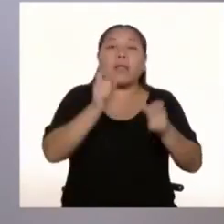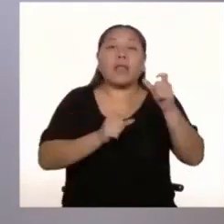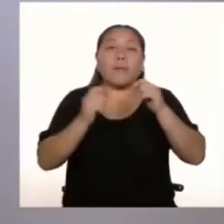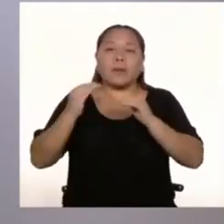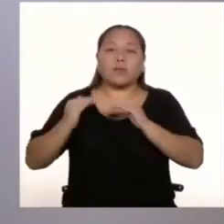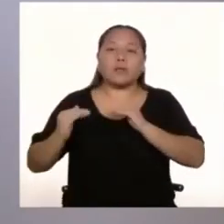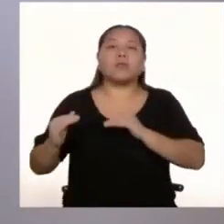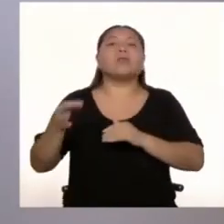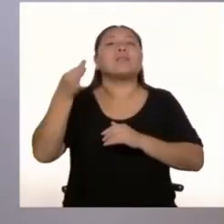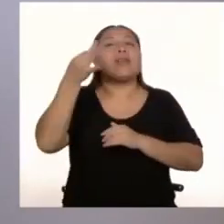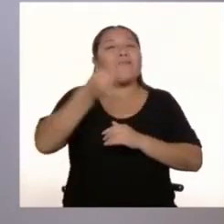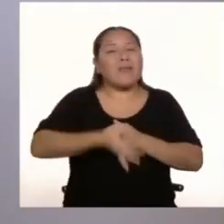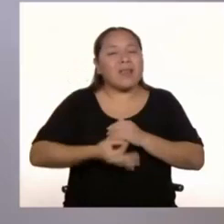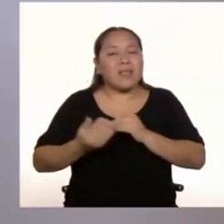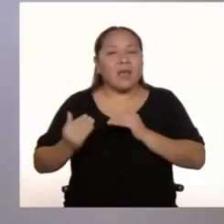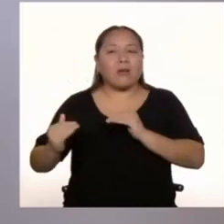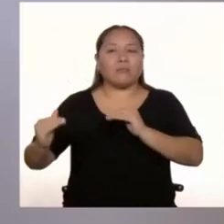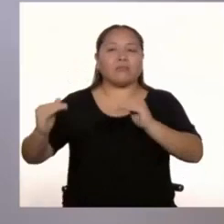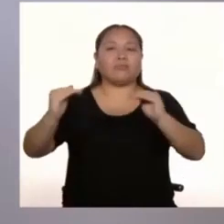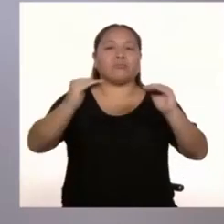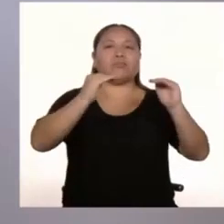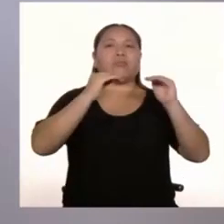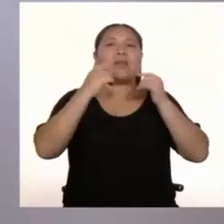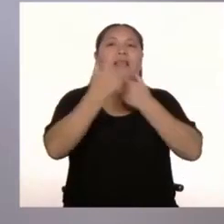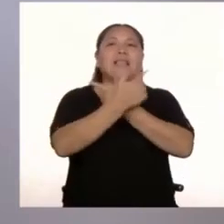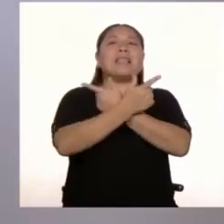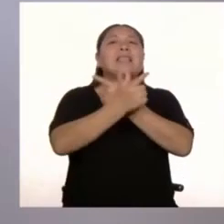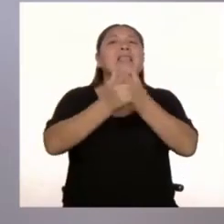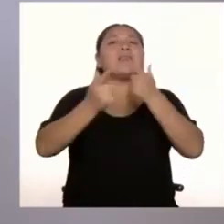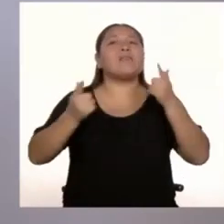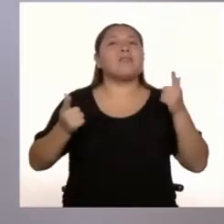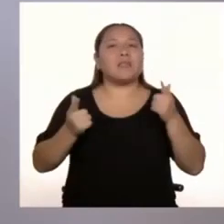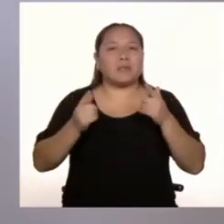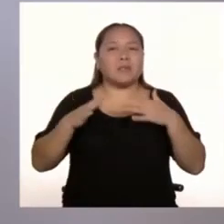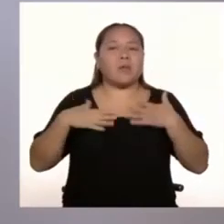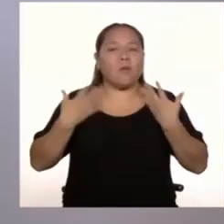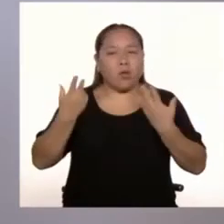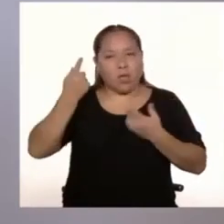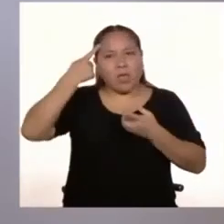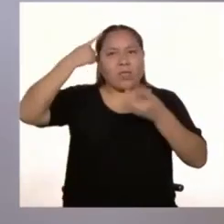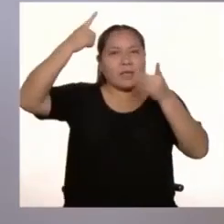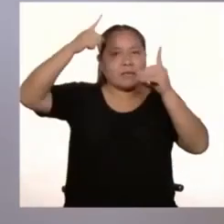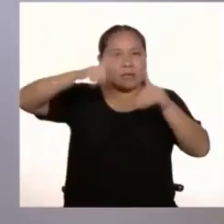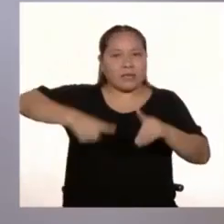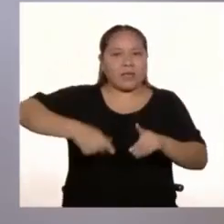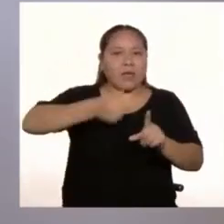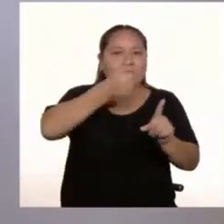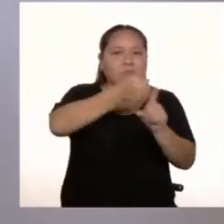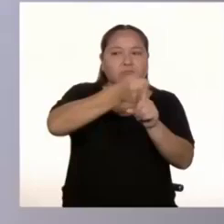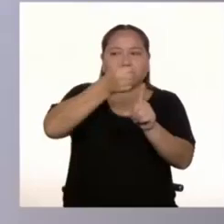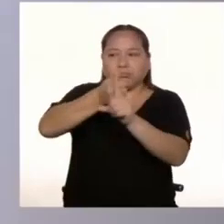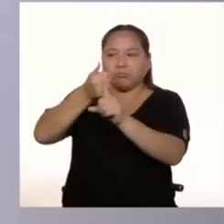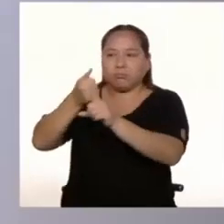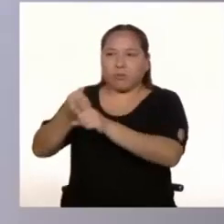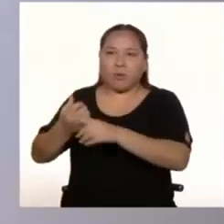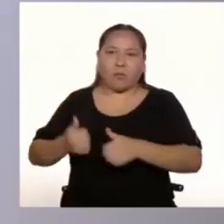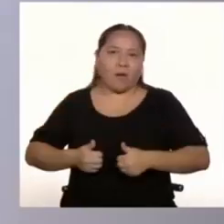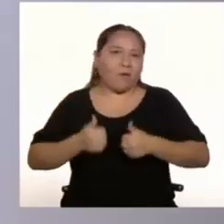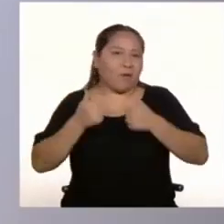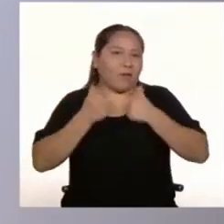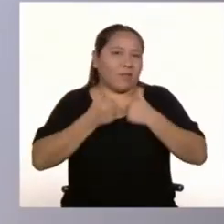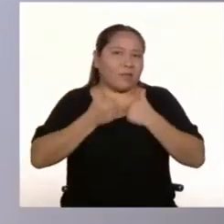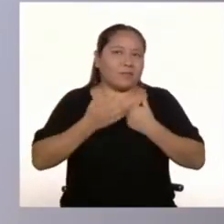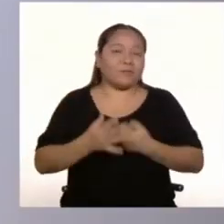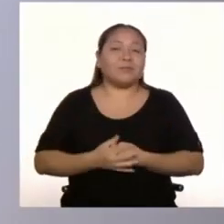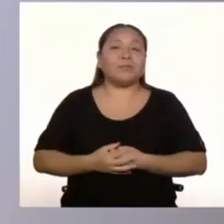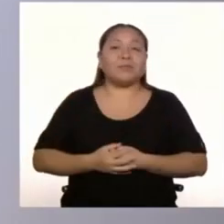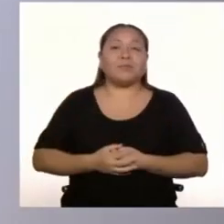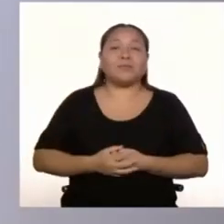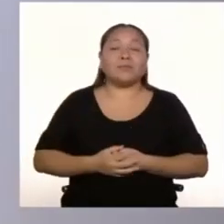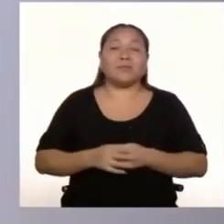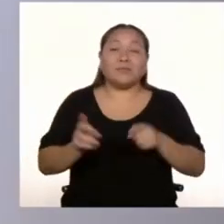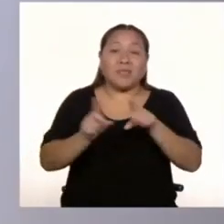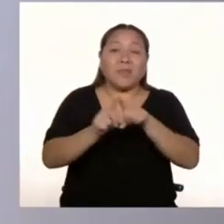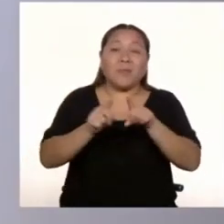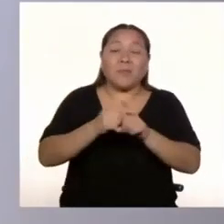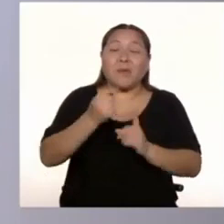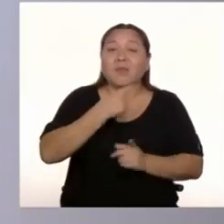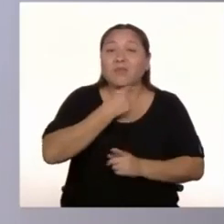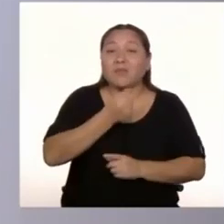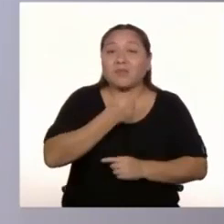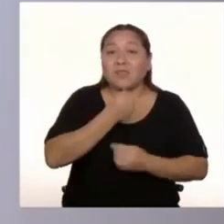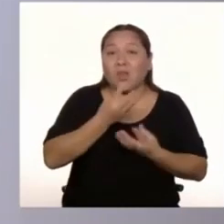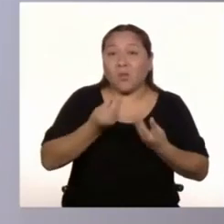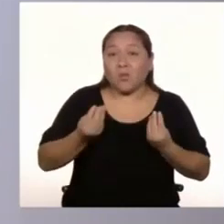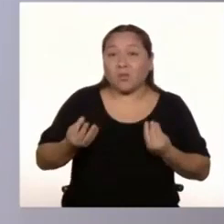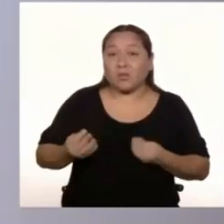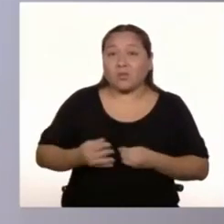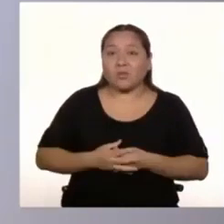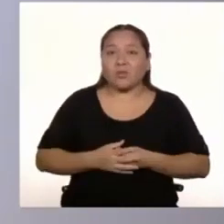seamos verdaderamente libres para poder decidir el destino de nuestras vidas. Algo que también me ha gustado mucho